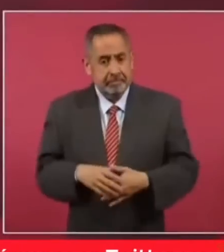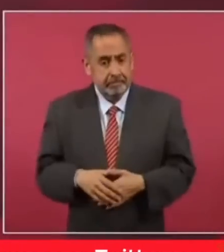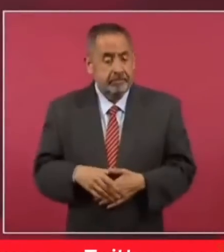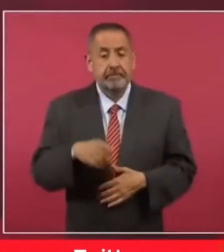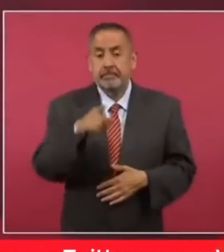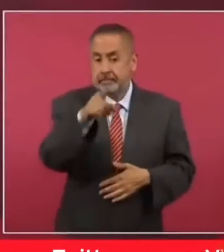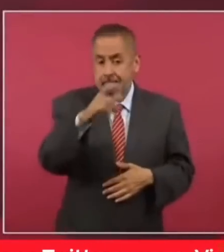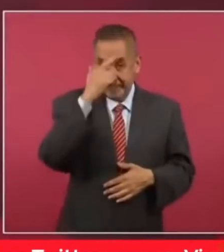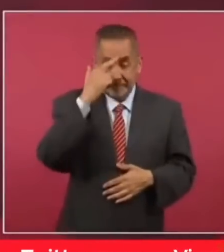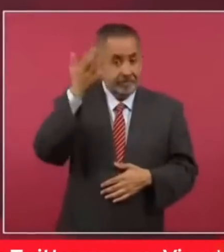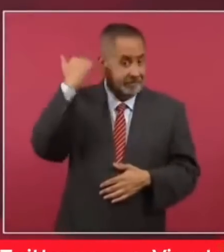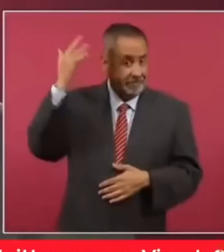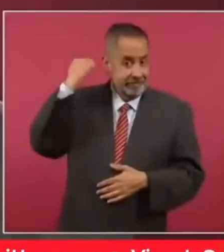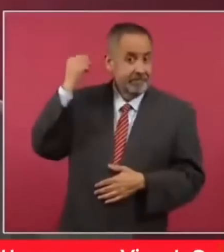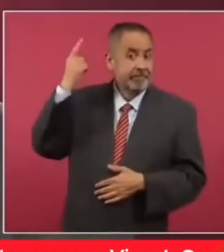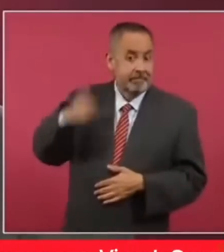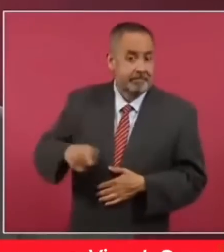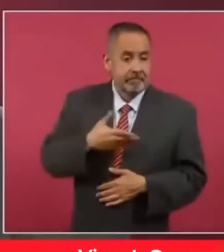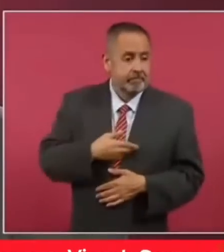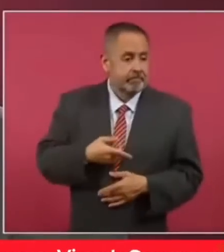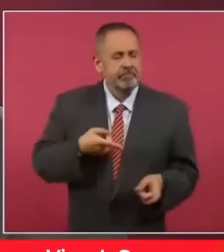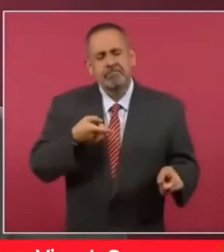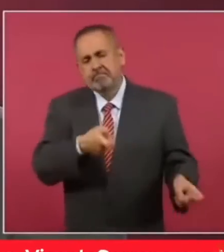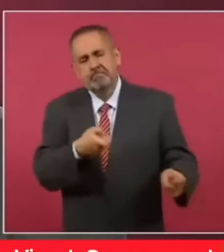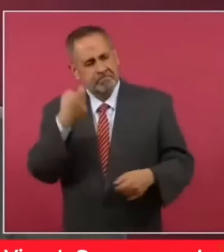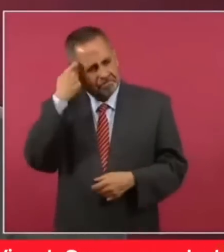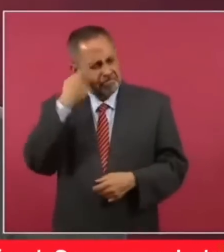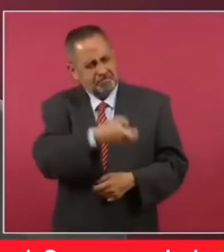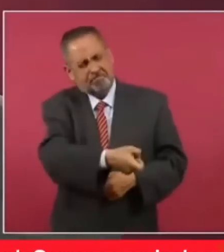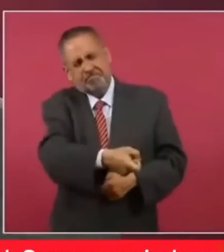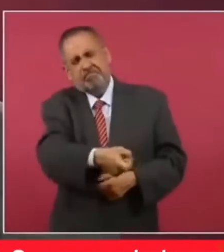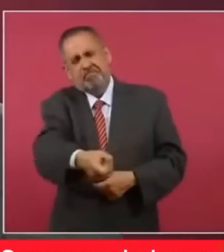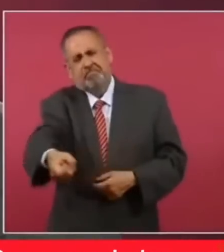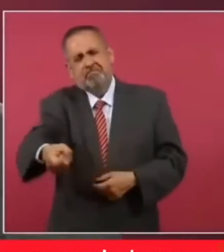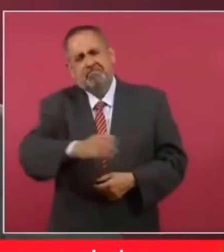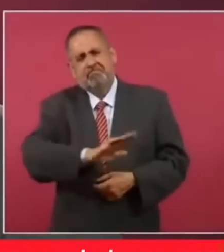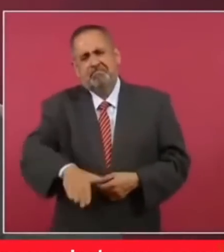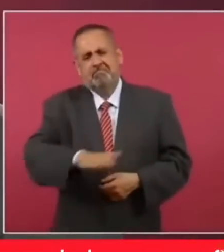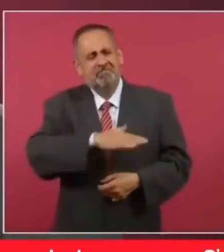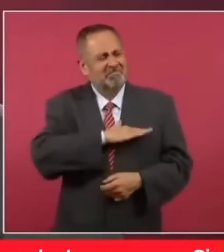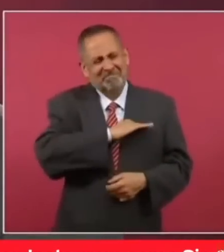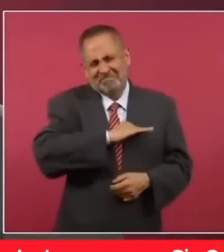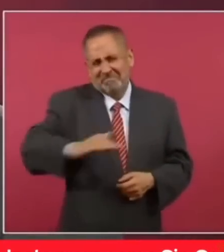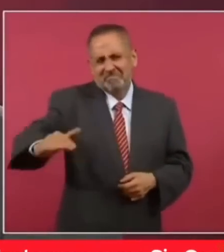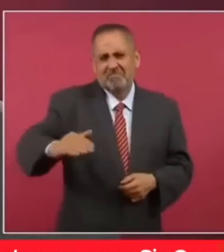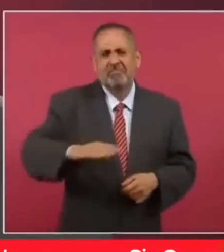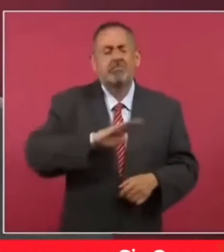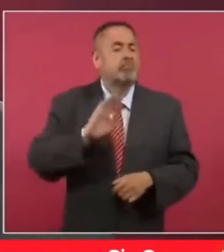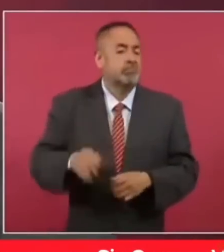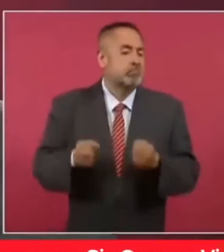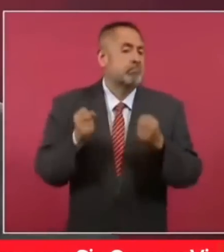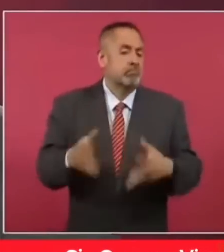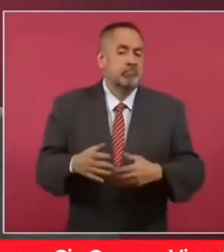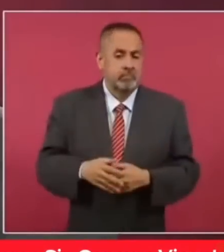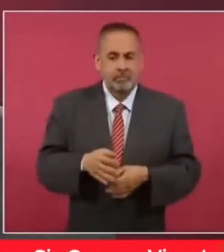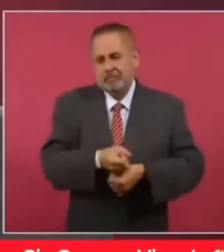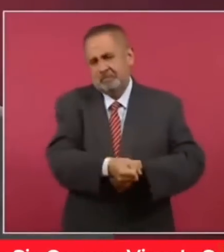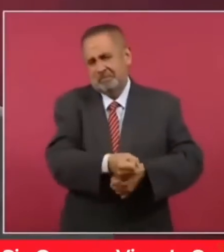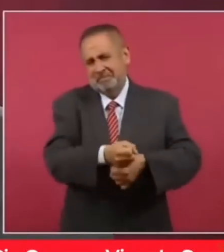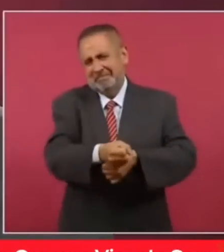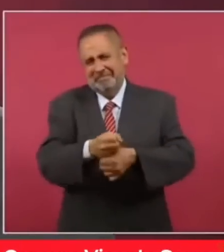la consigna era mátalos en caliente, y habían masacres y